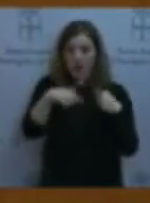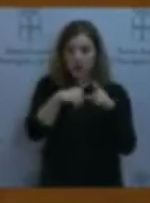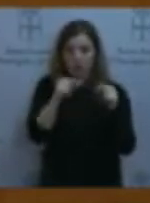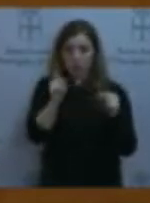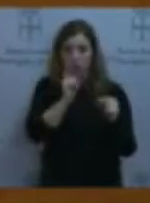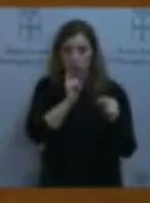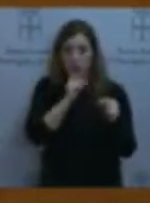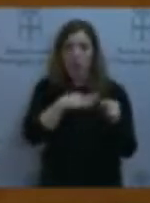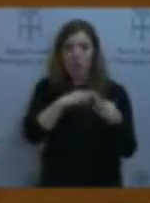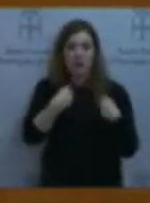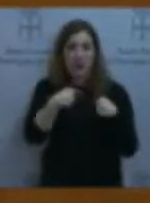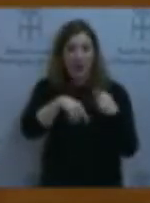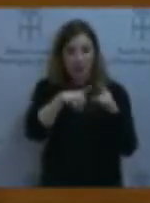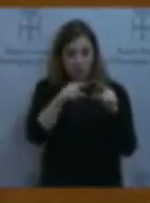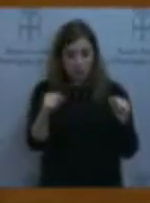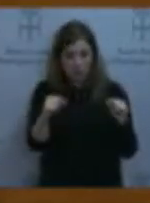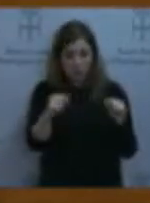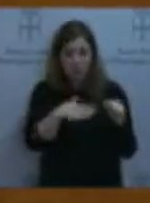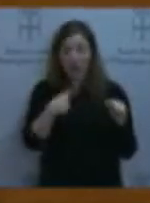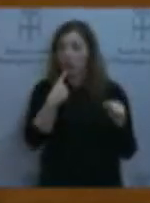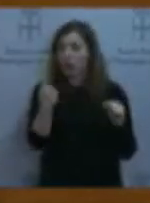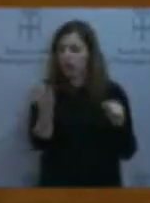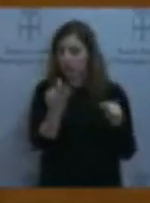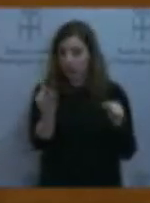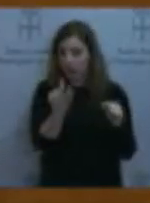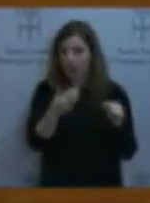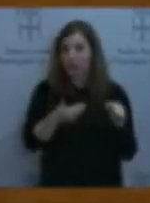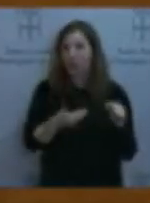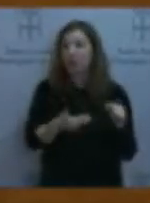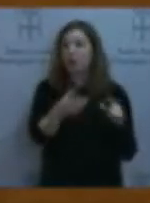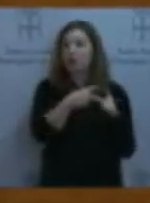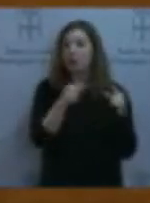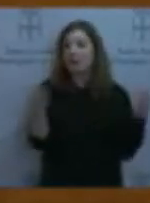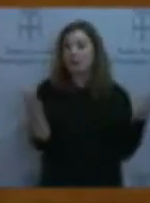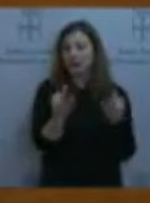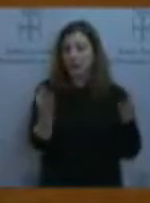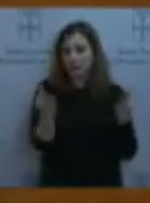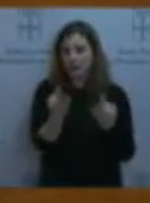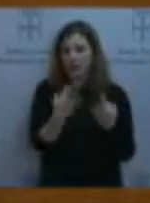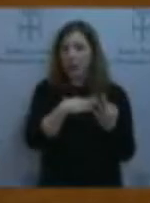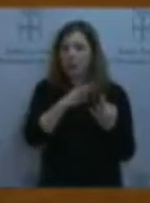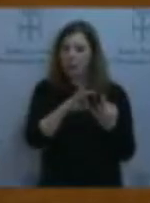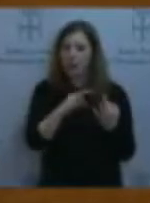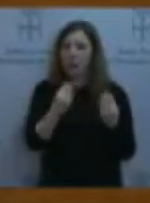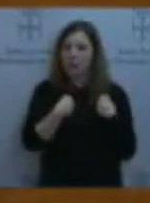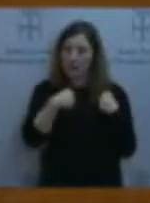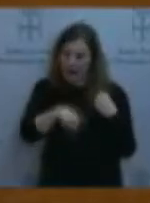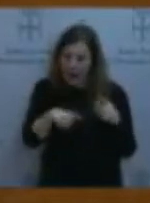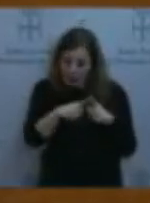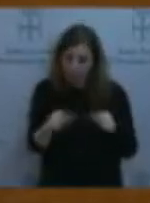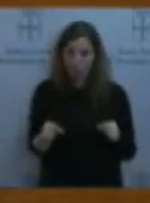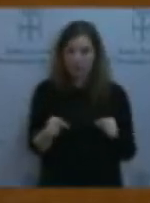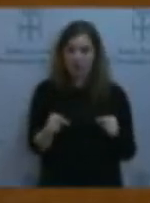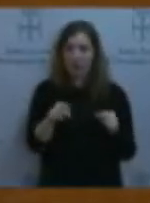decir, de lo que lle el futuro de Asturias, poder habitar Asturias. Esto, evidentemente, es un puzzle muy